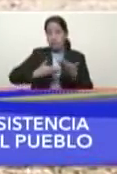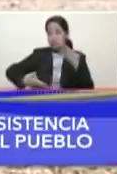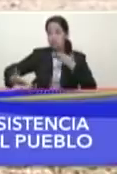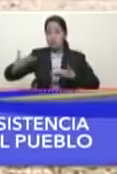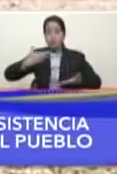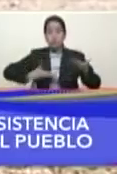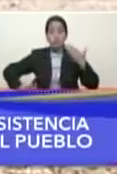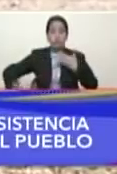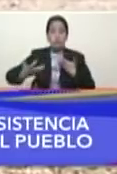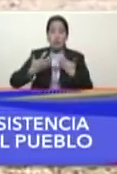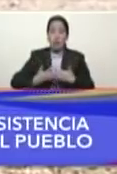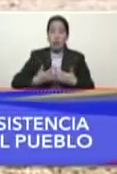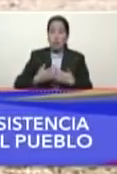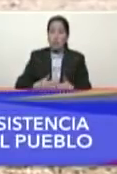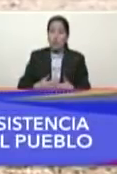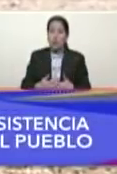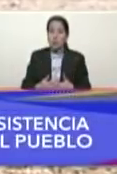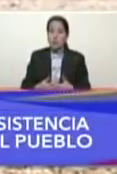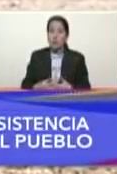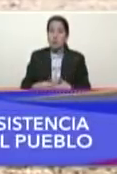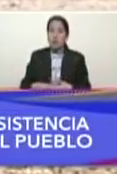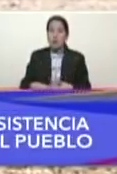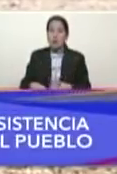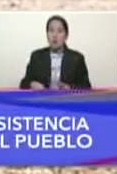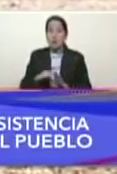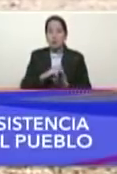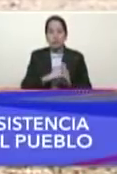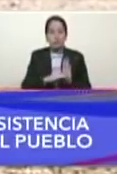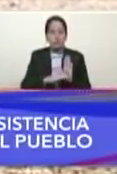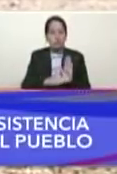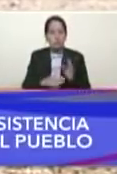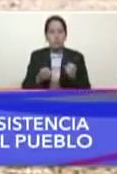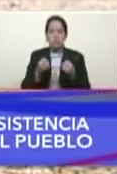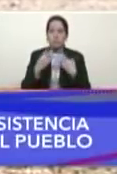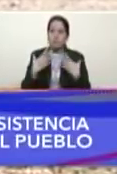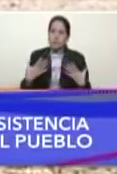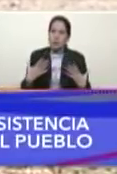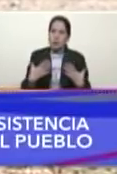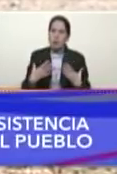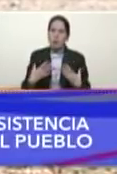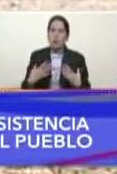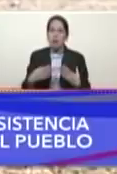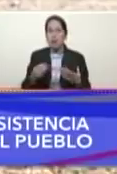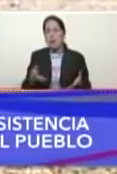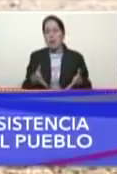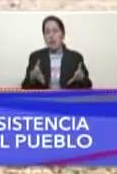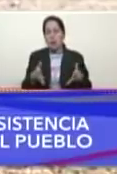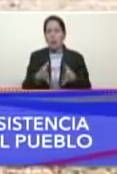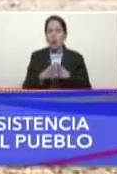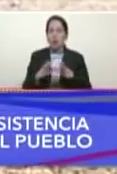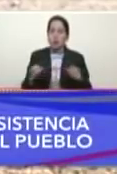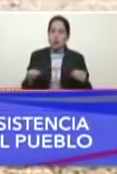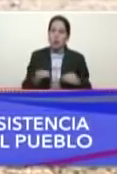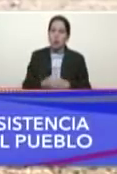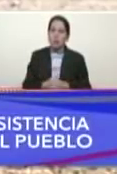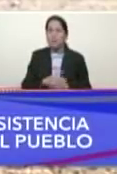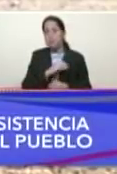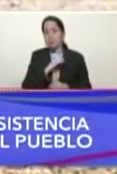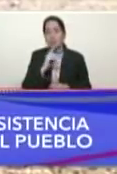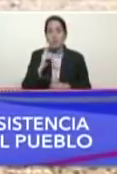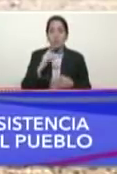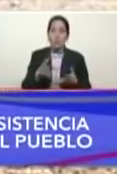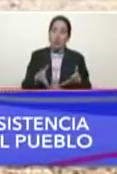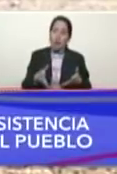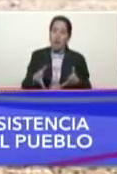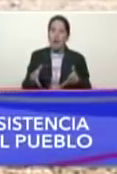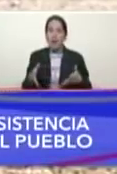mixta y las condiciones favorables, soberanas de Venezuela, ganamos todos. Ganar, ganar, se llama esto. Win-win,